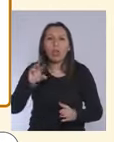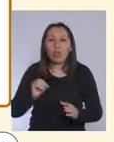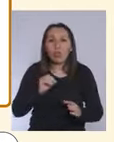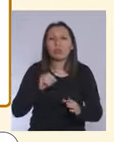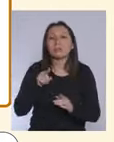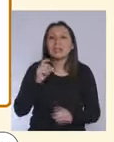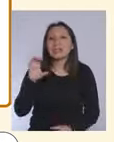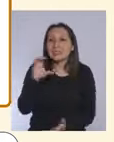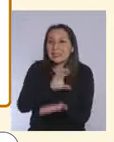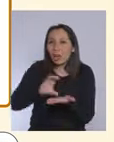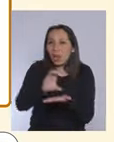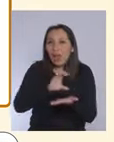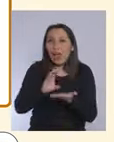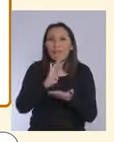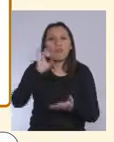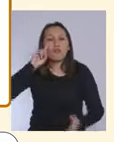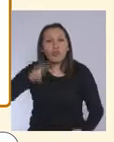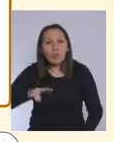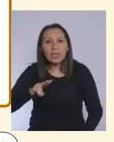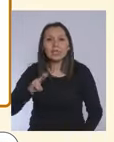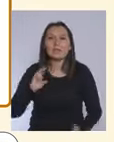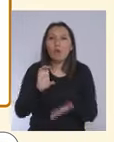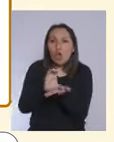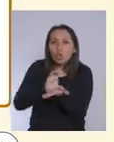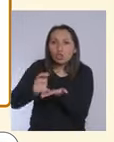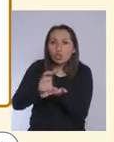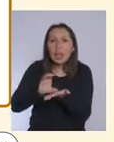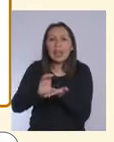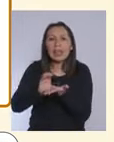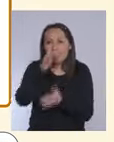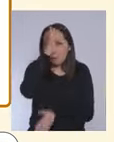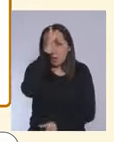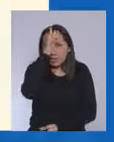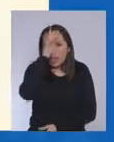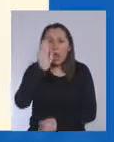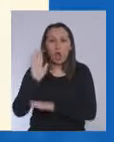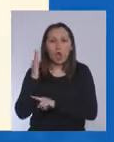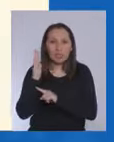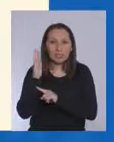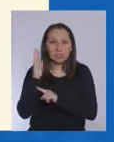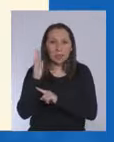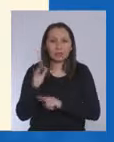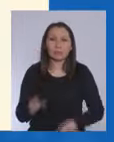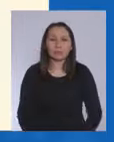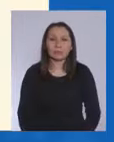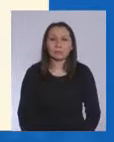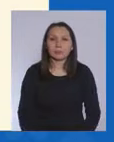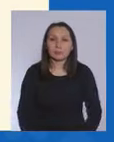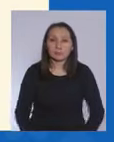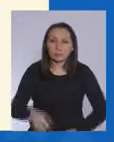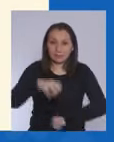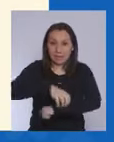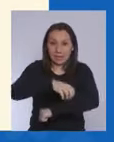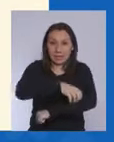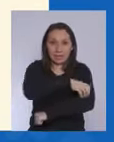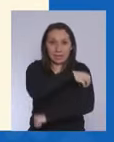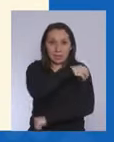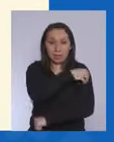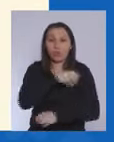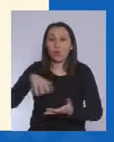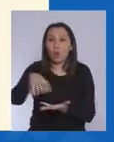wind conchalí puente alto y lo espejo en regiones las